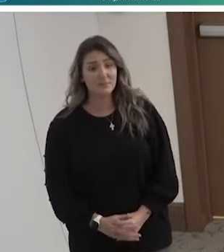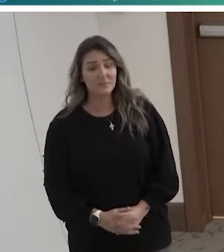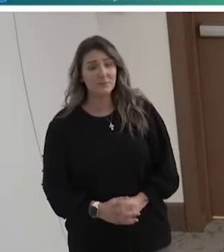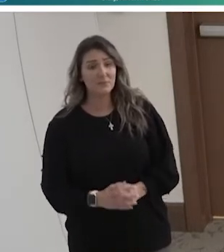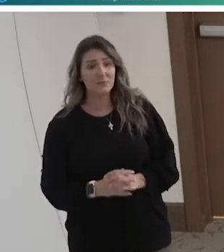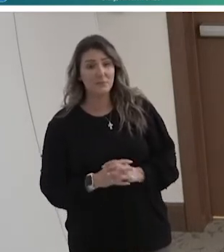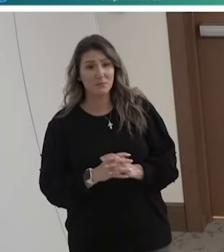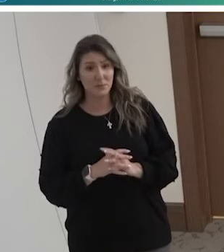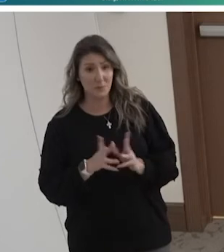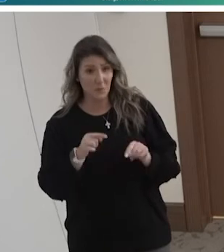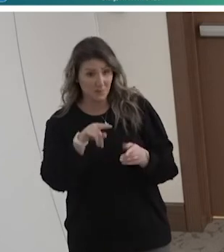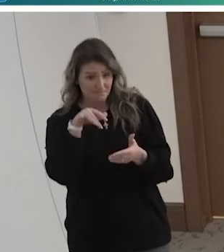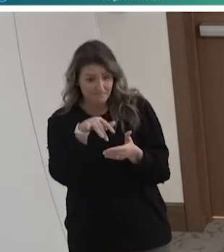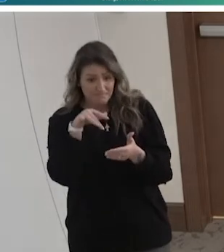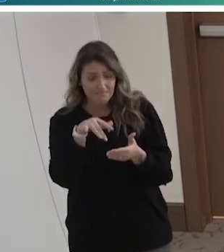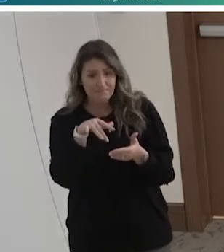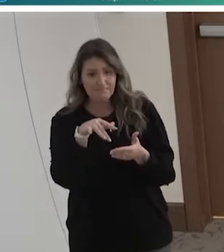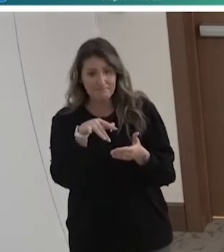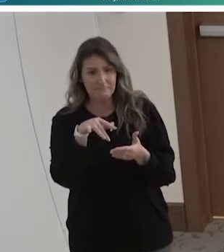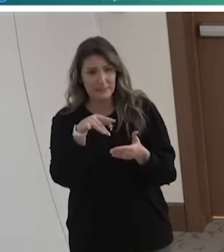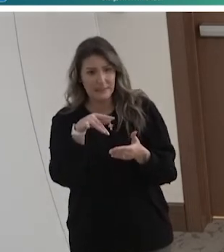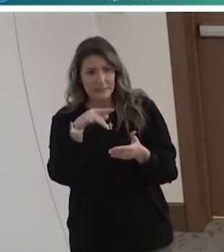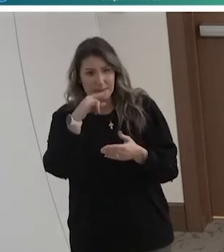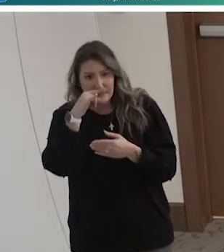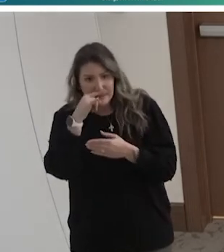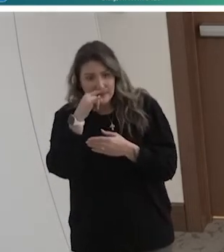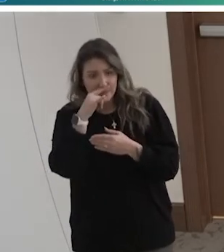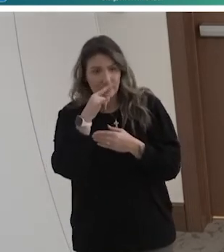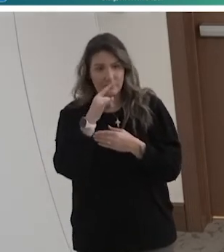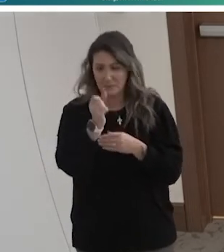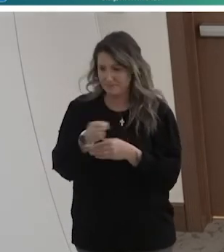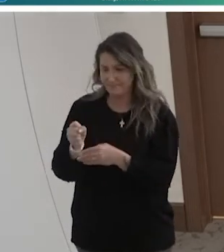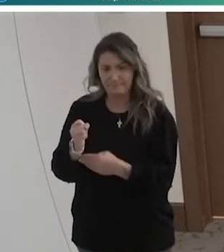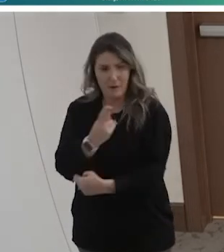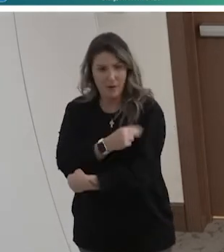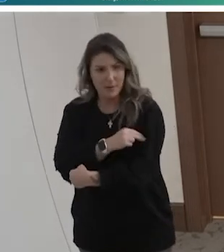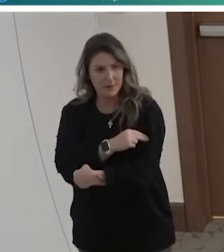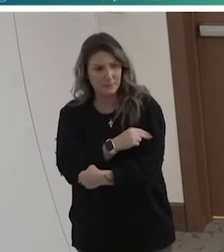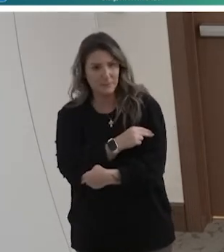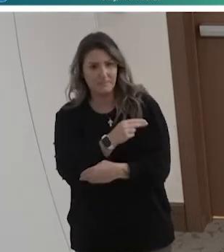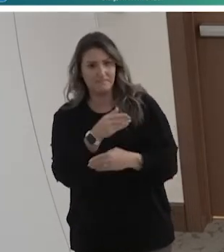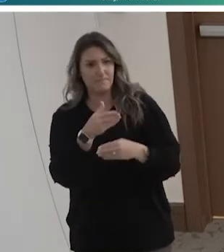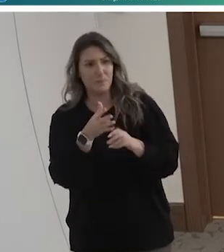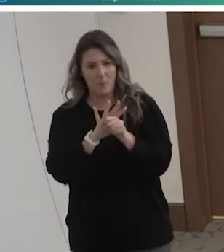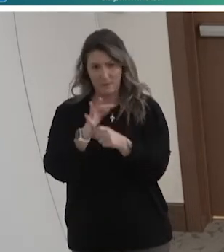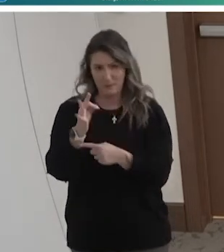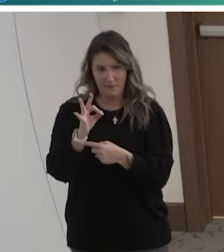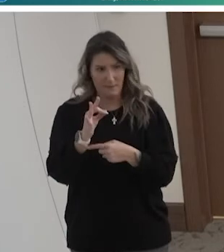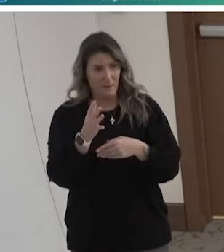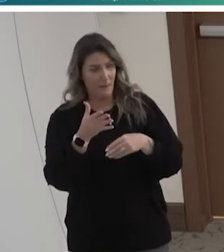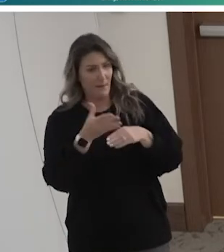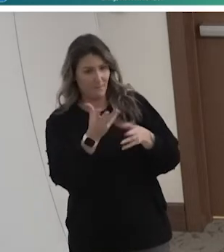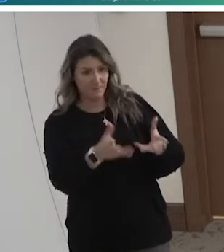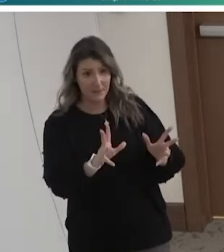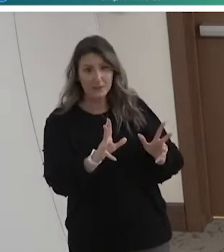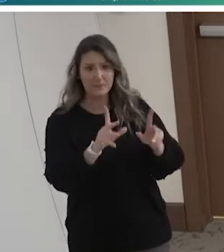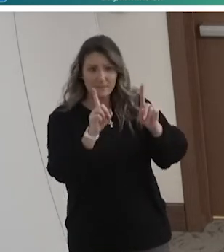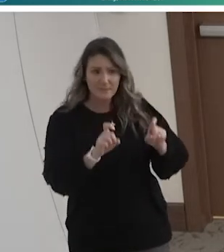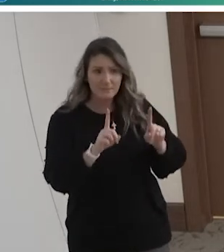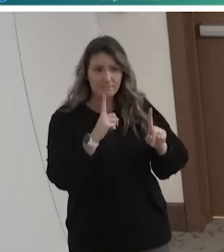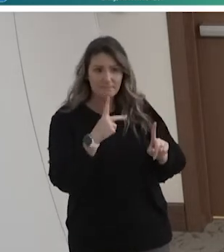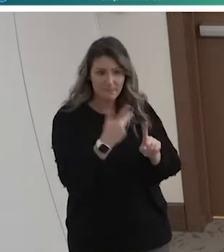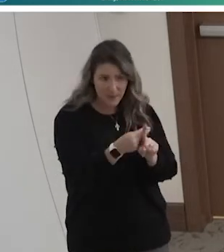at kids who were hospitalized with COVID-19 after the vaccine was available to